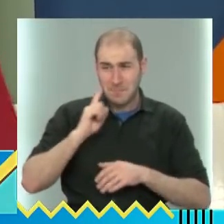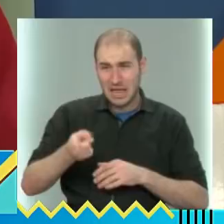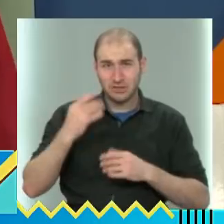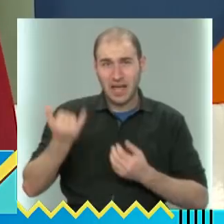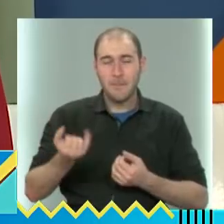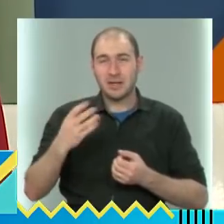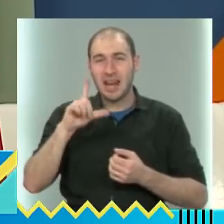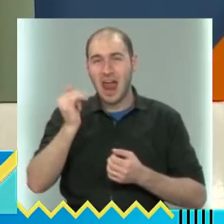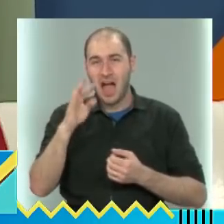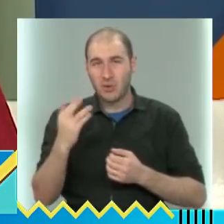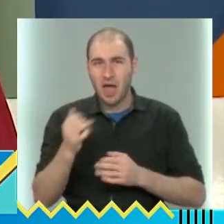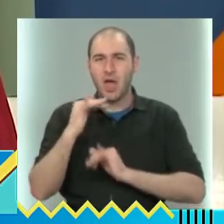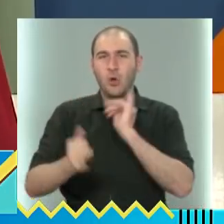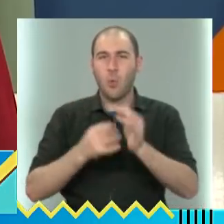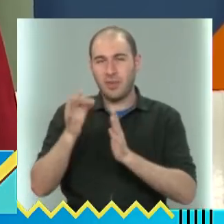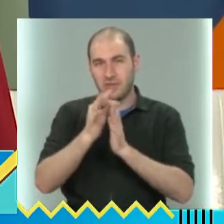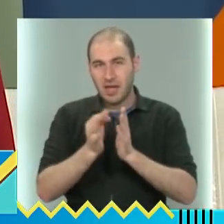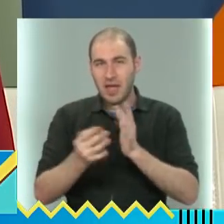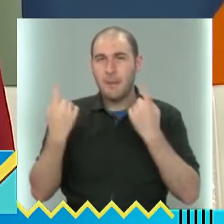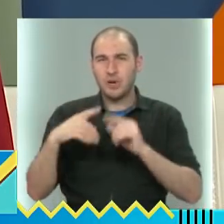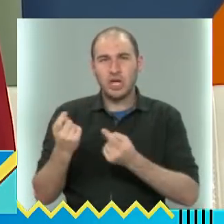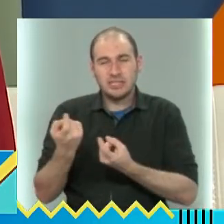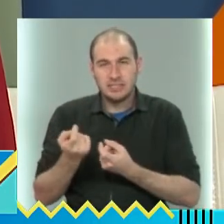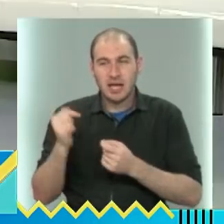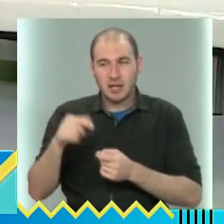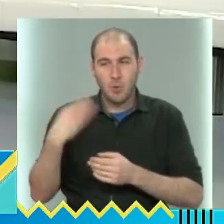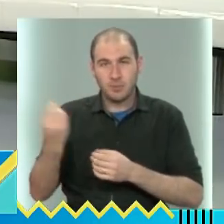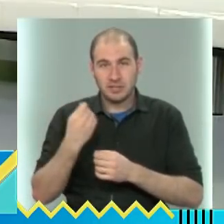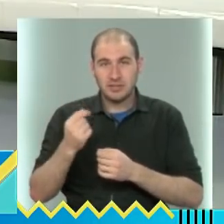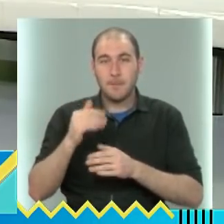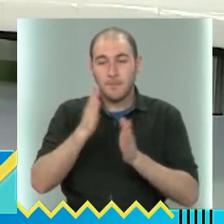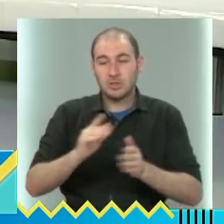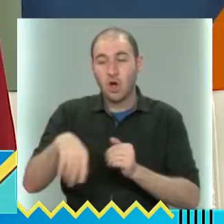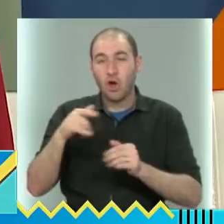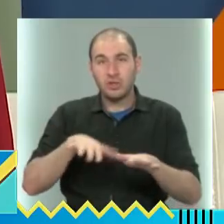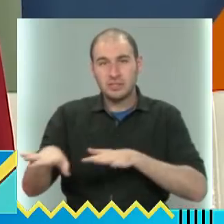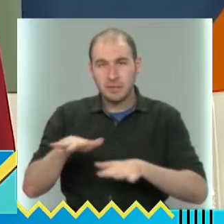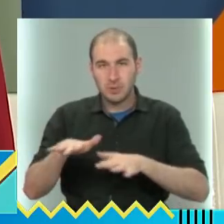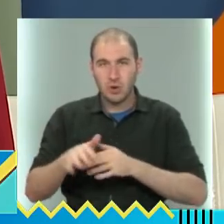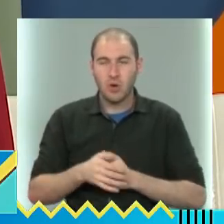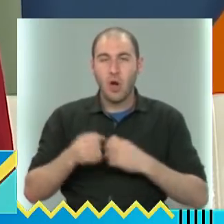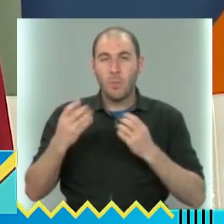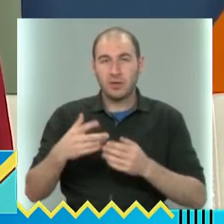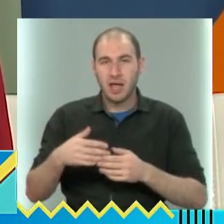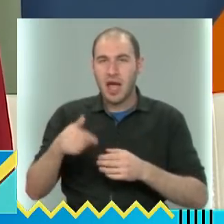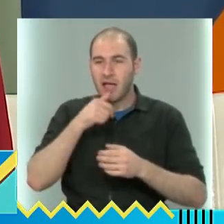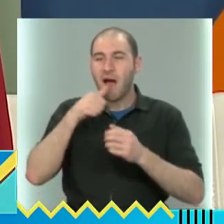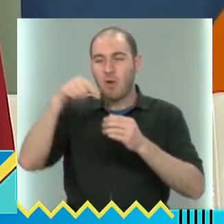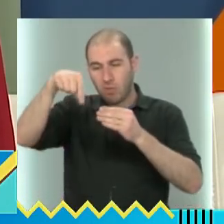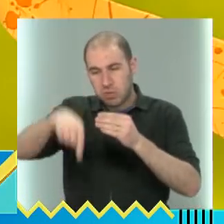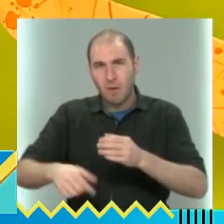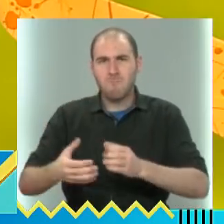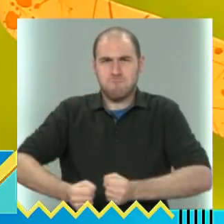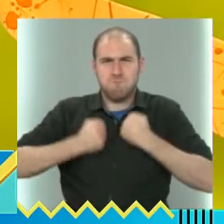si no, Laura Giambiaggi no hubiera dicho, sin embargo, es necesario tomar en cuenta el otro proceso sísmico, producto de la inyección de fluidos a